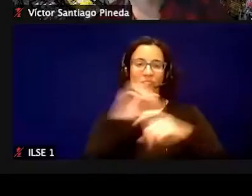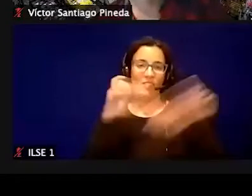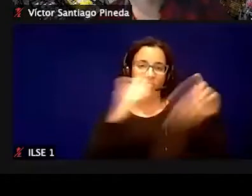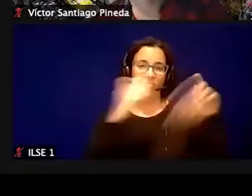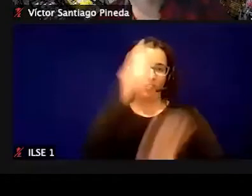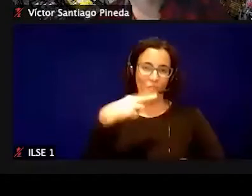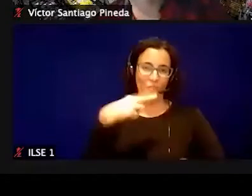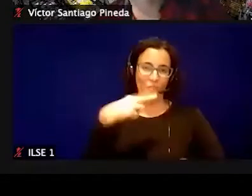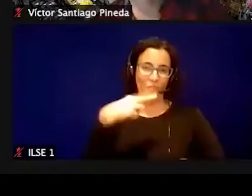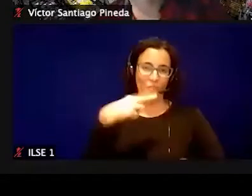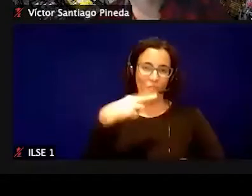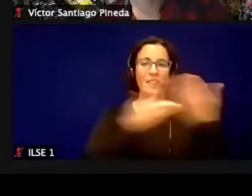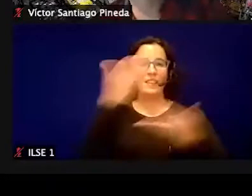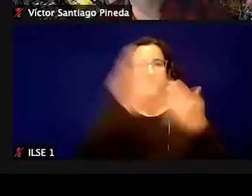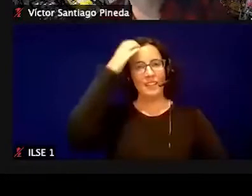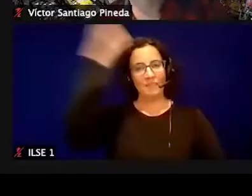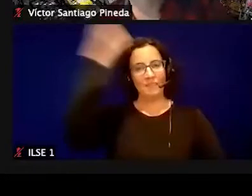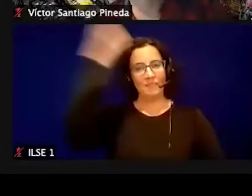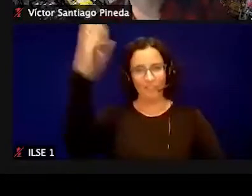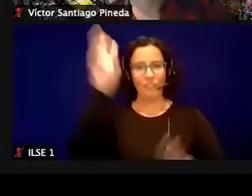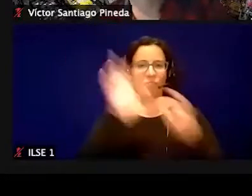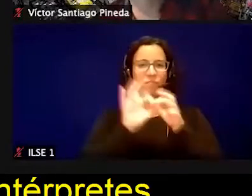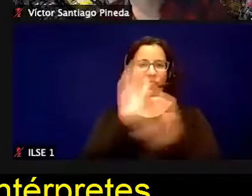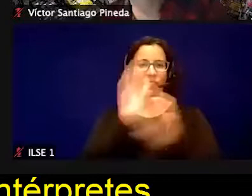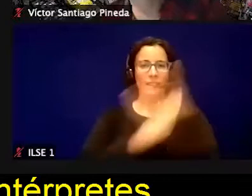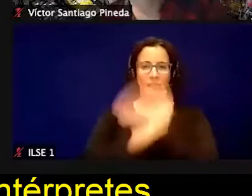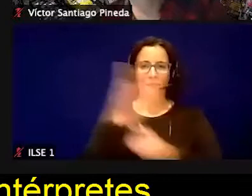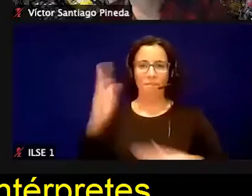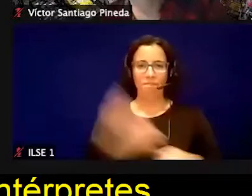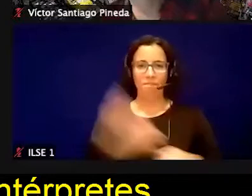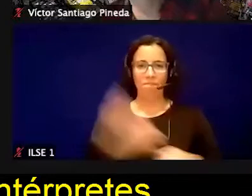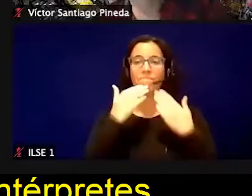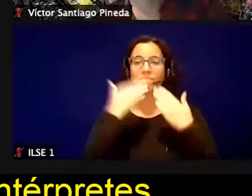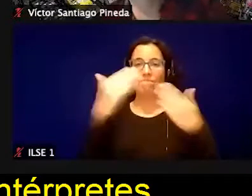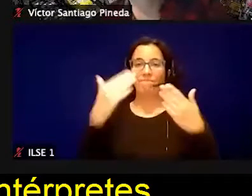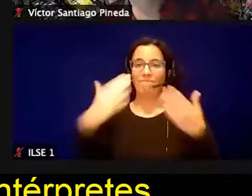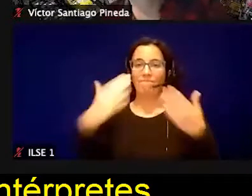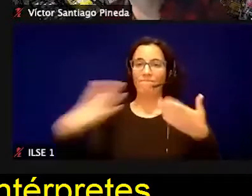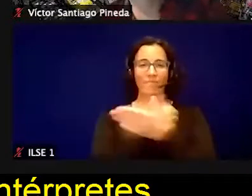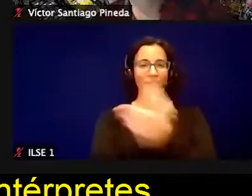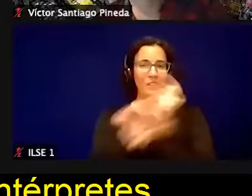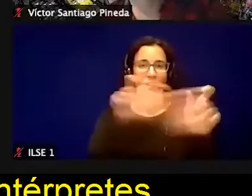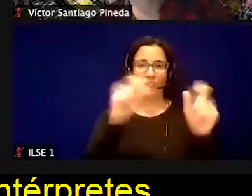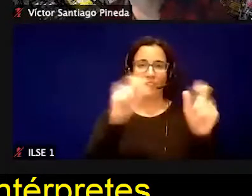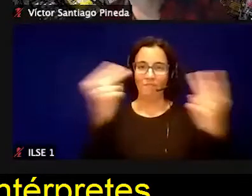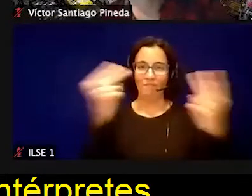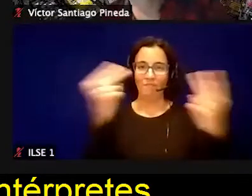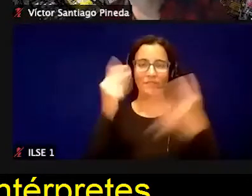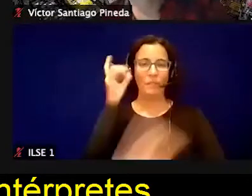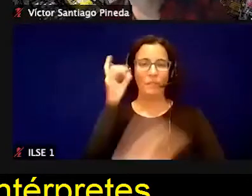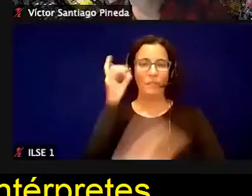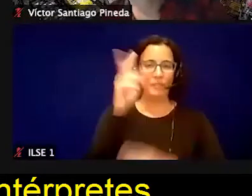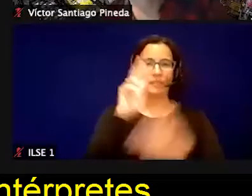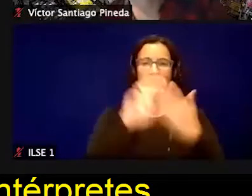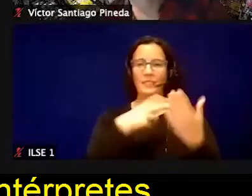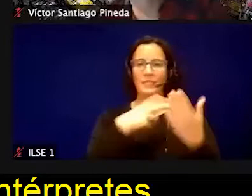con el Real Patronato sobre Discapacidad. Muchísimas gracias a todos los que estáis allá al otro lado, los ponentes, los intérpretes, todos los que están